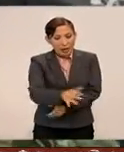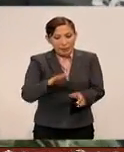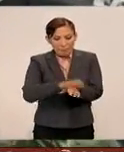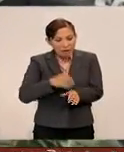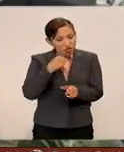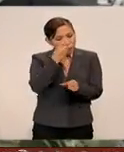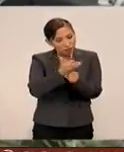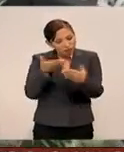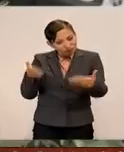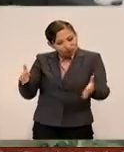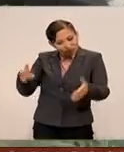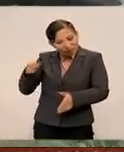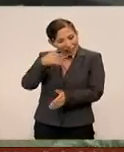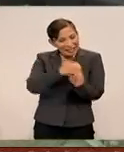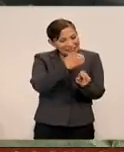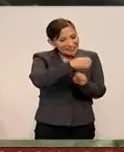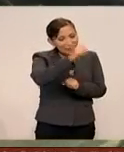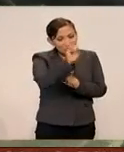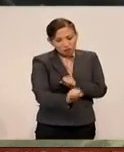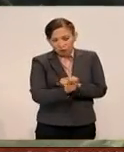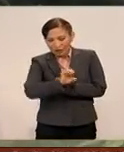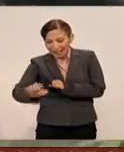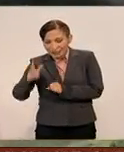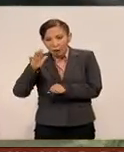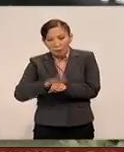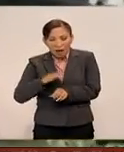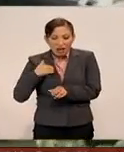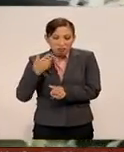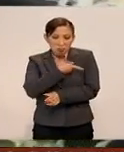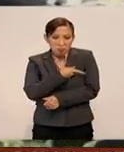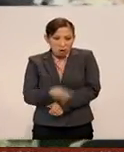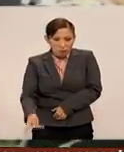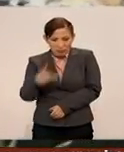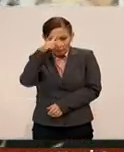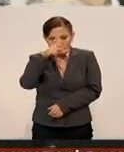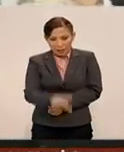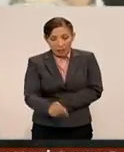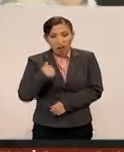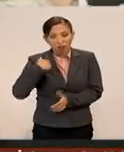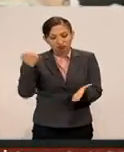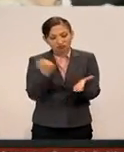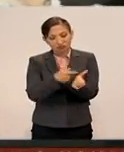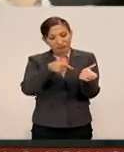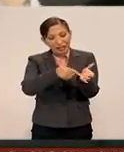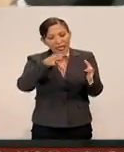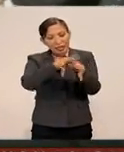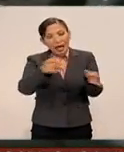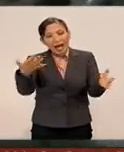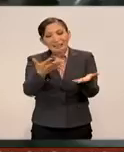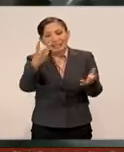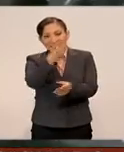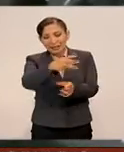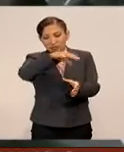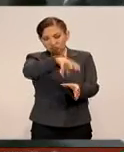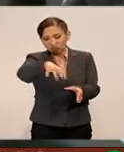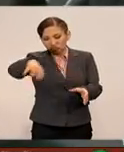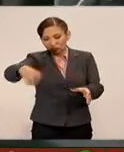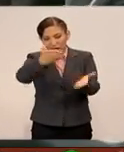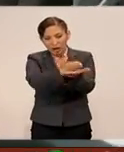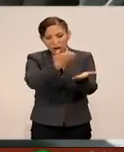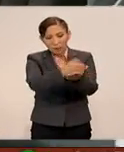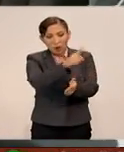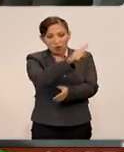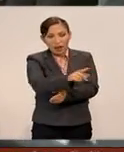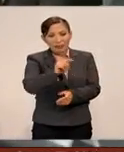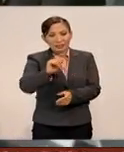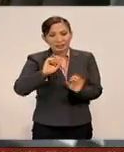las oportunidades en los estados del sur-sureste con mayor rezago en el país. El dictamen plantea la creación de tres zonas económicas, una